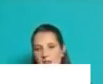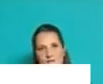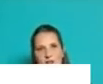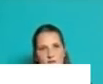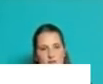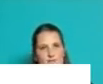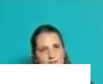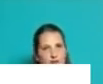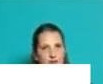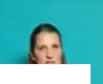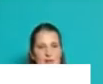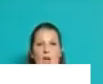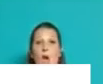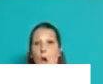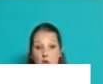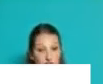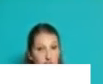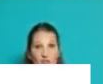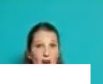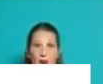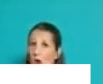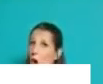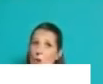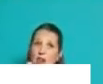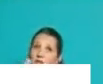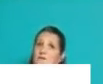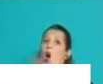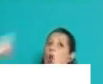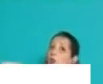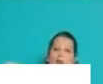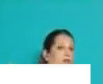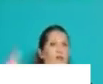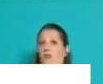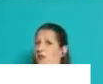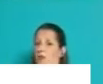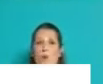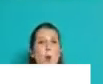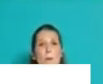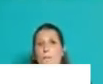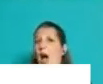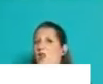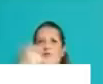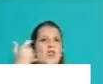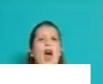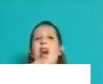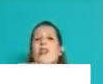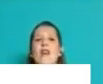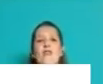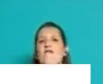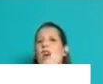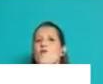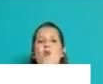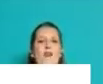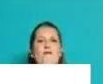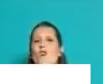haciendo no tiene vuelta atrás, porque el paso que dimos implica pensar y vivir de una nueva manera.